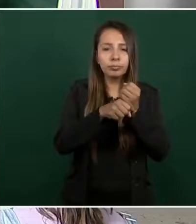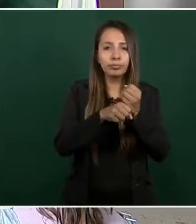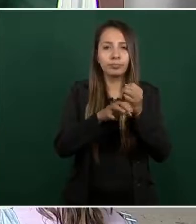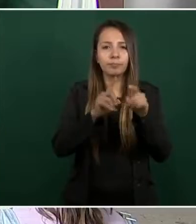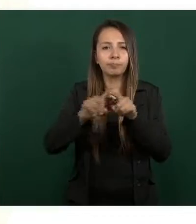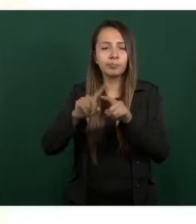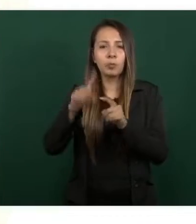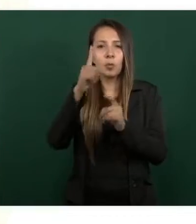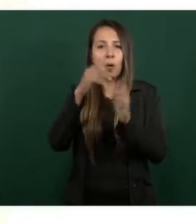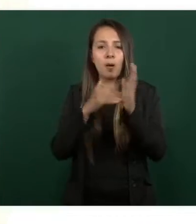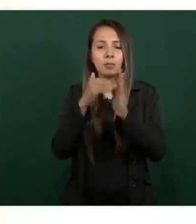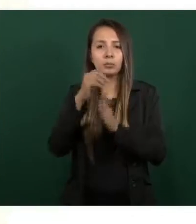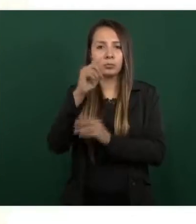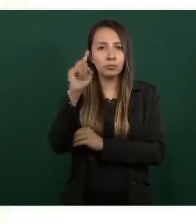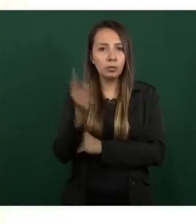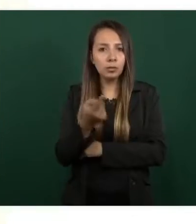dólares